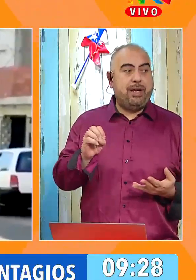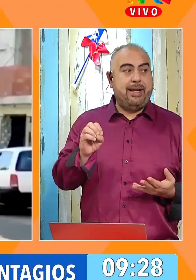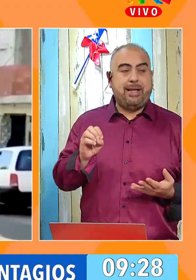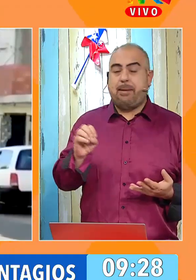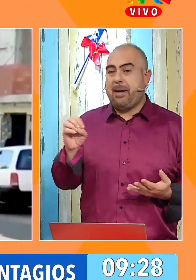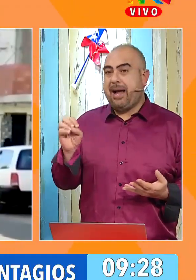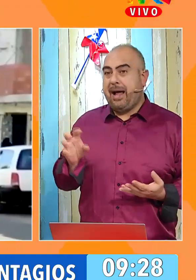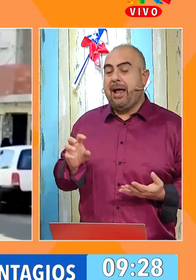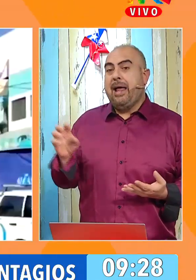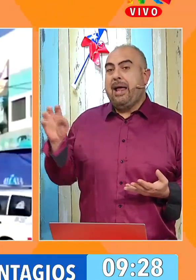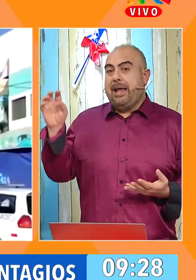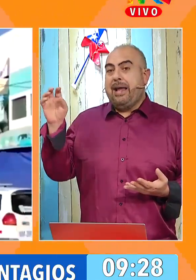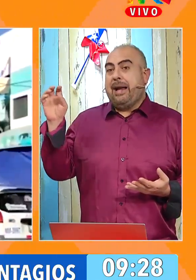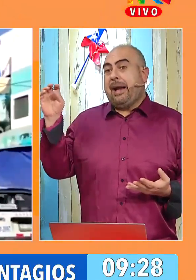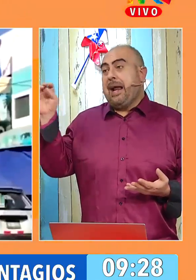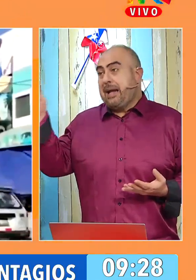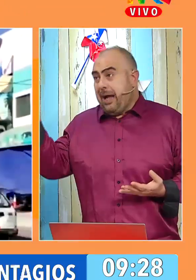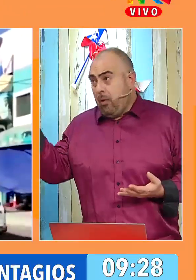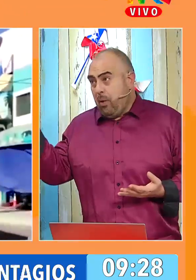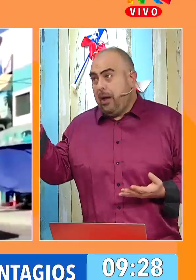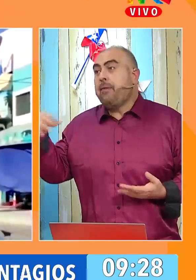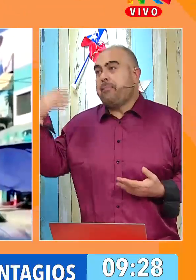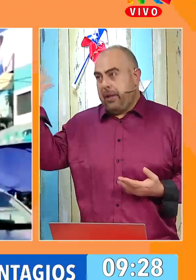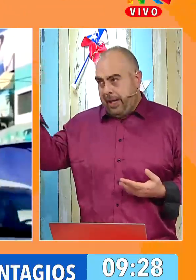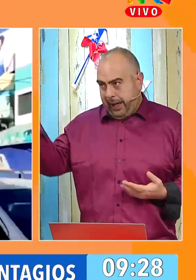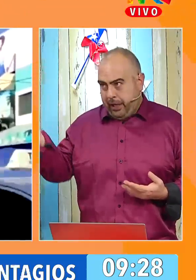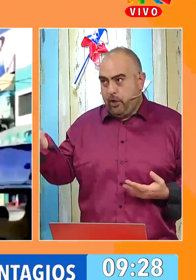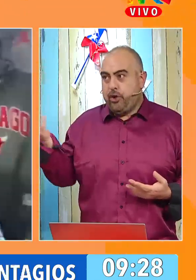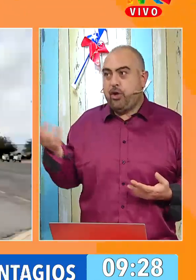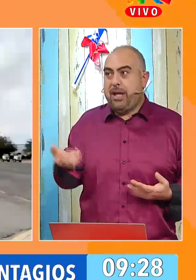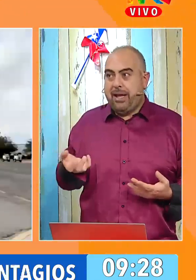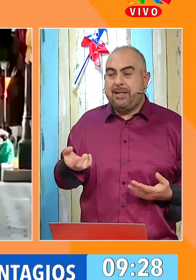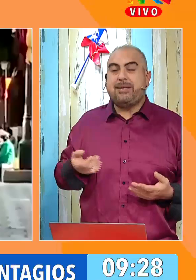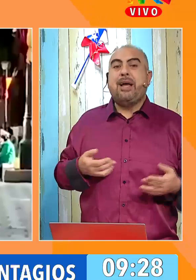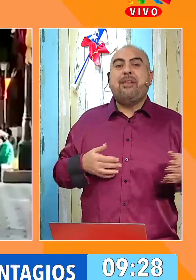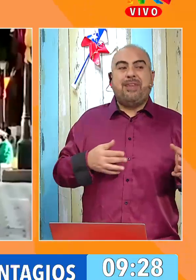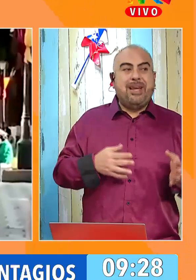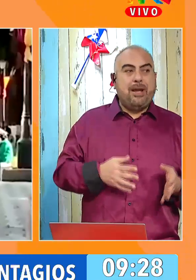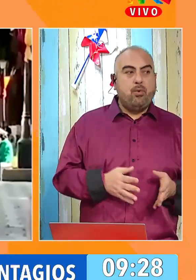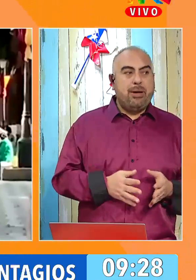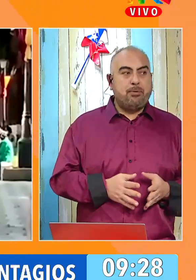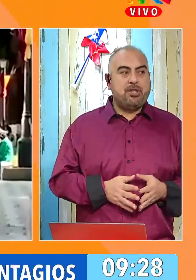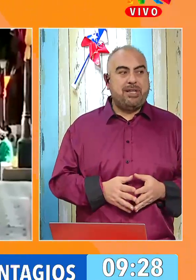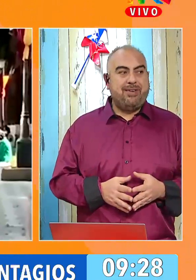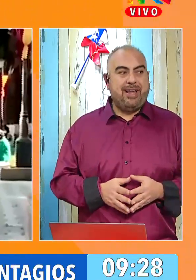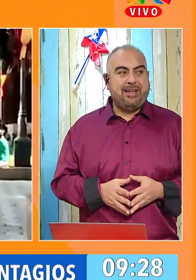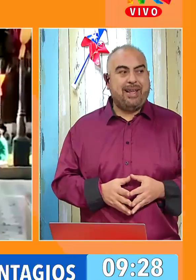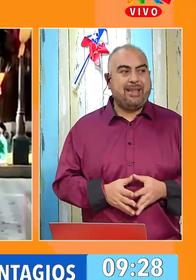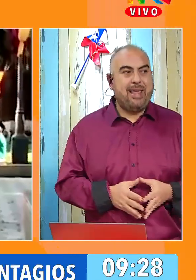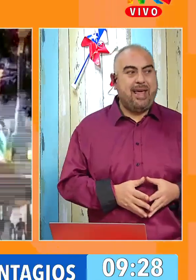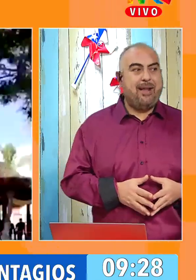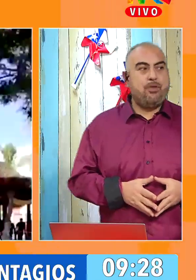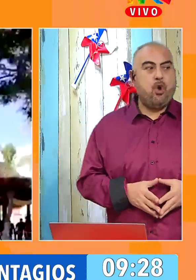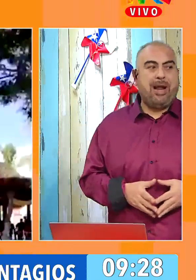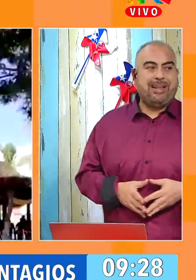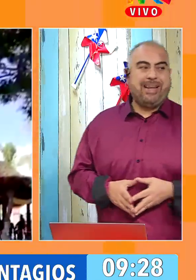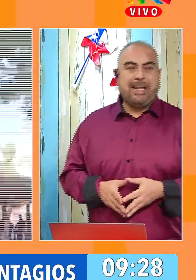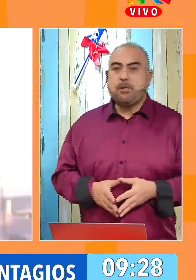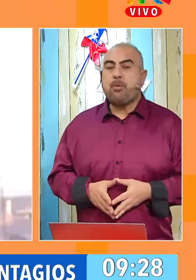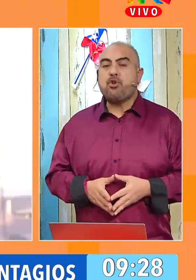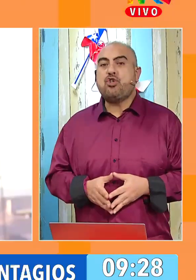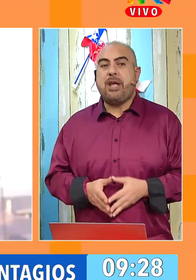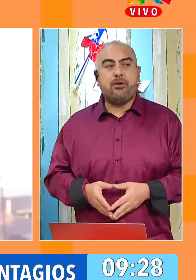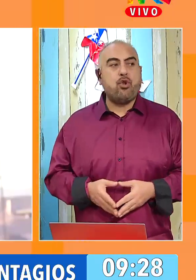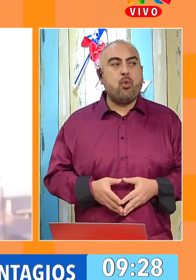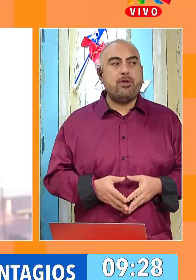la región de Tarapacá y Rancagua, en la región de O'Higgins tienen una positividad que está llegando al